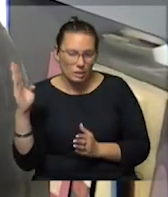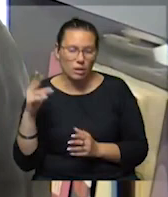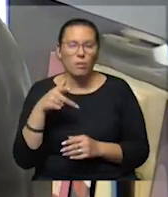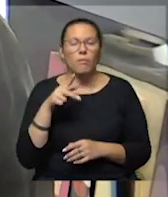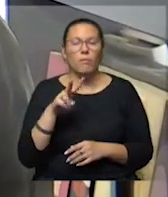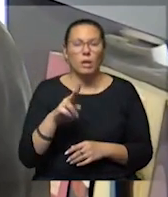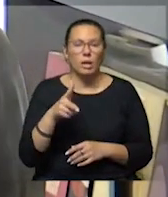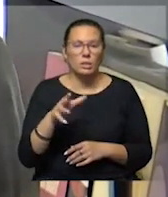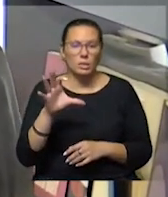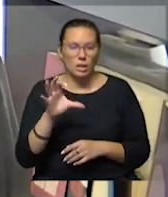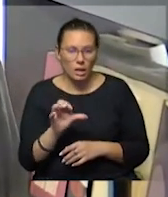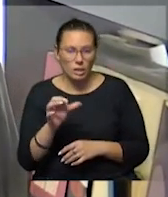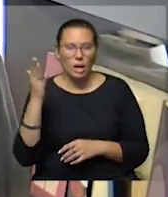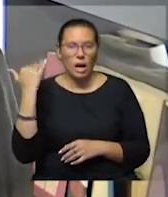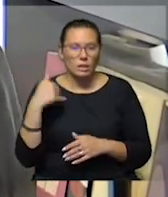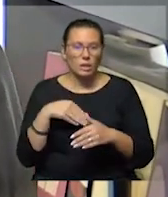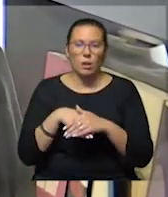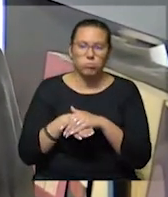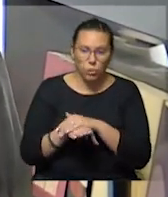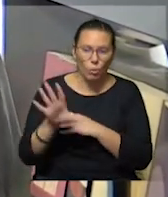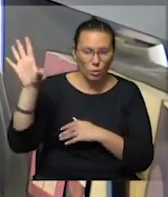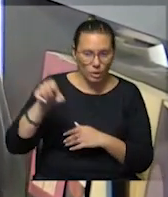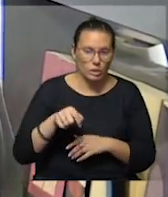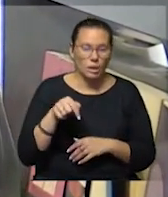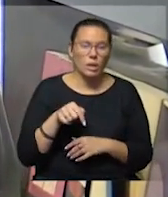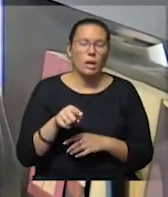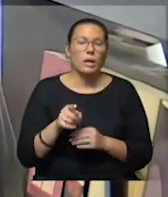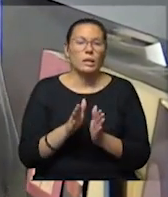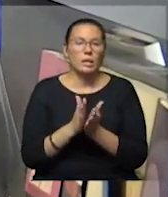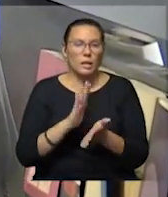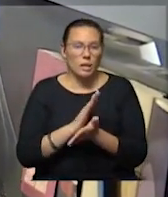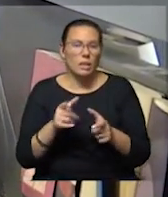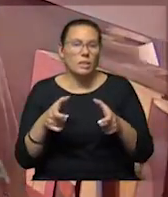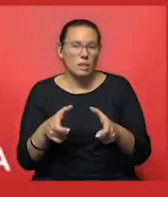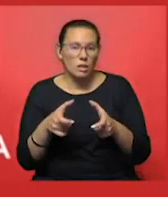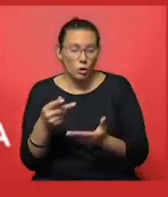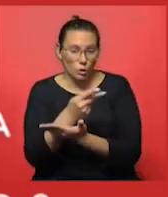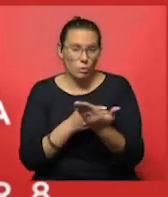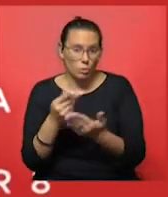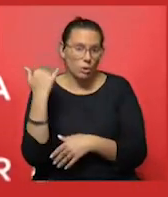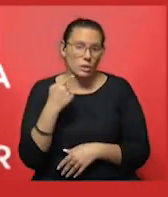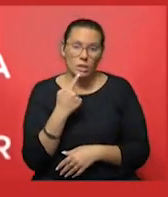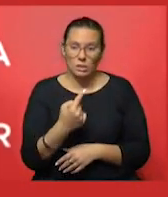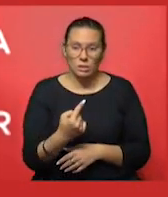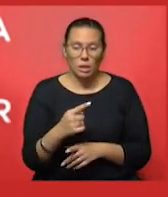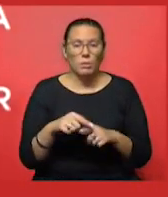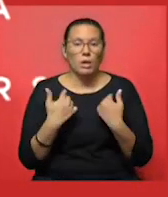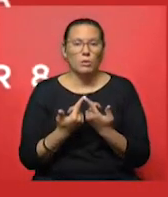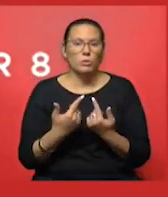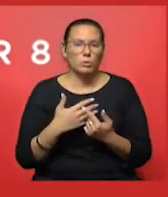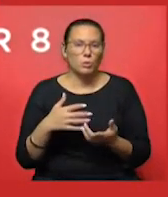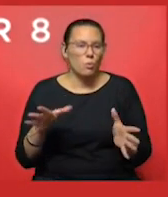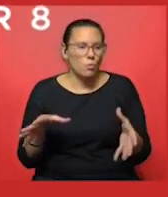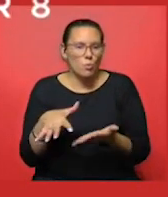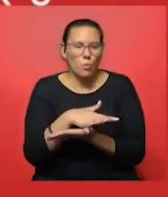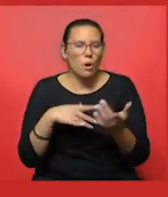todo lo que está en carné y su carro lo van a traer para acá y a nivel editorial discográfico y de ilustración lo que vos decía recién no para nosotros es un lugar